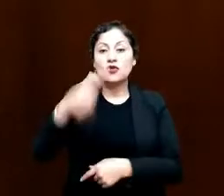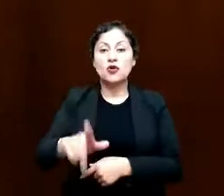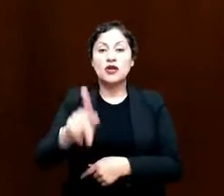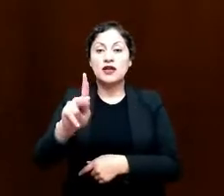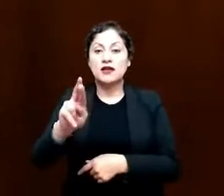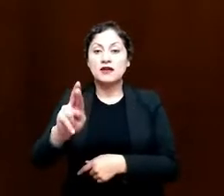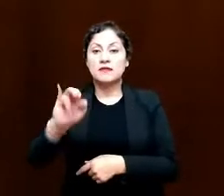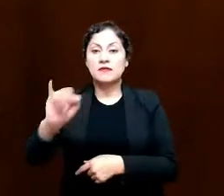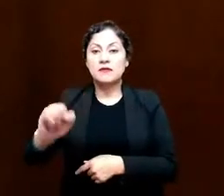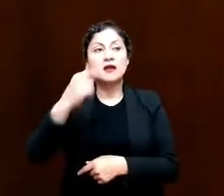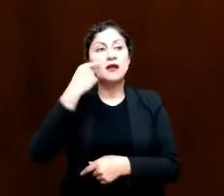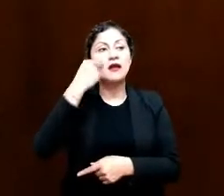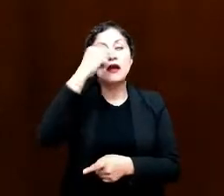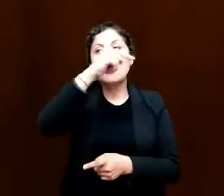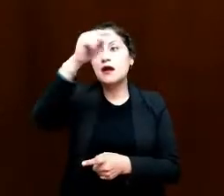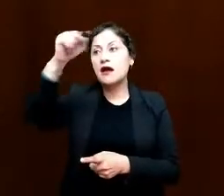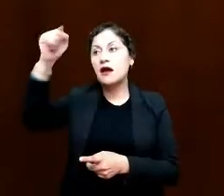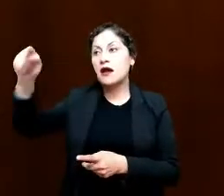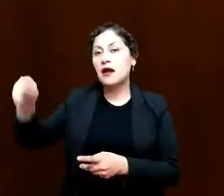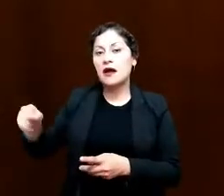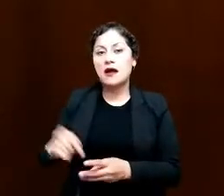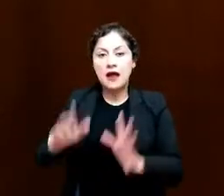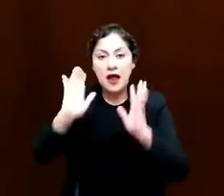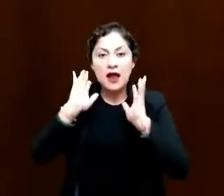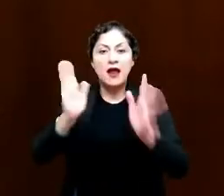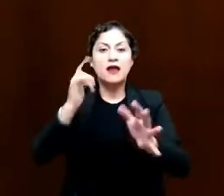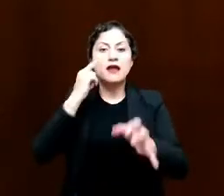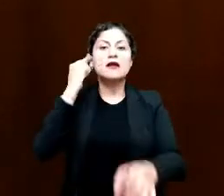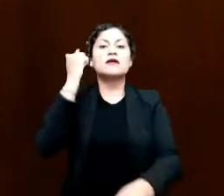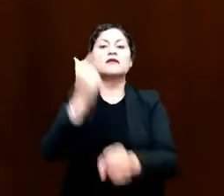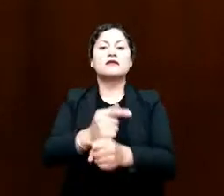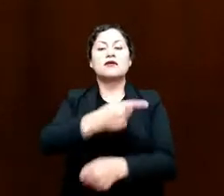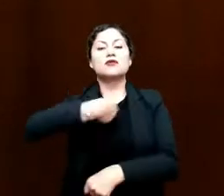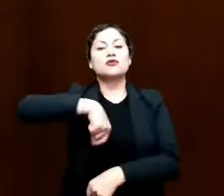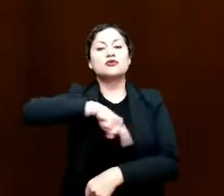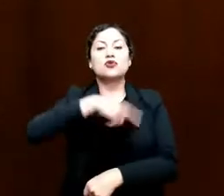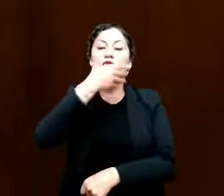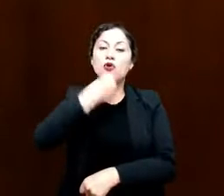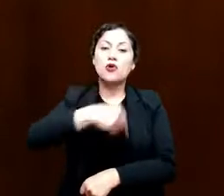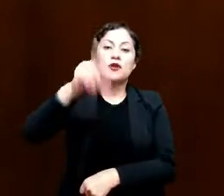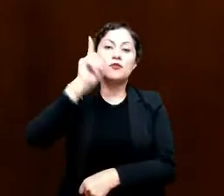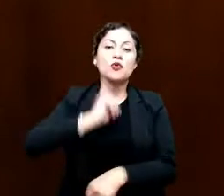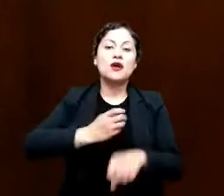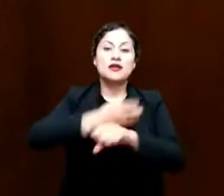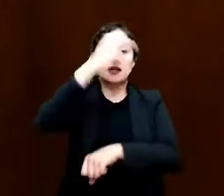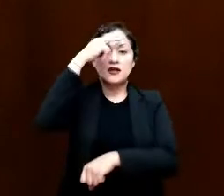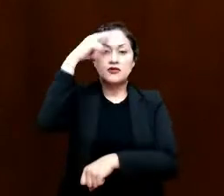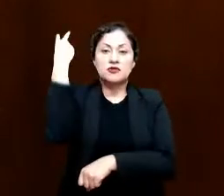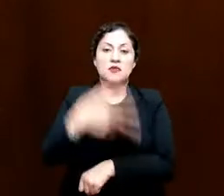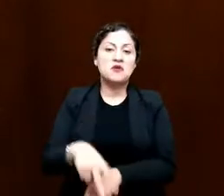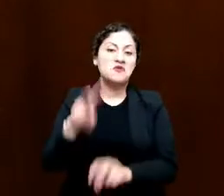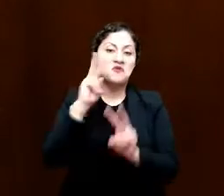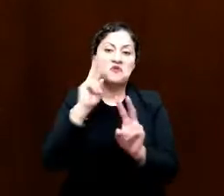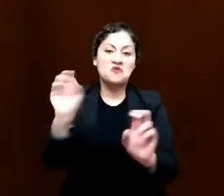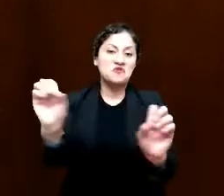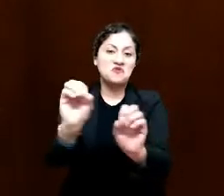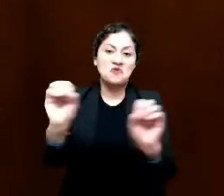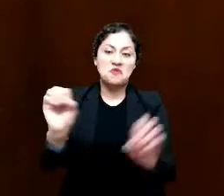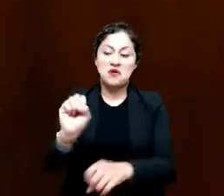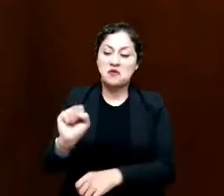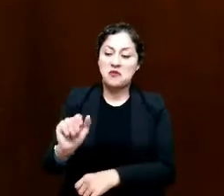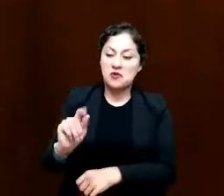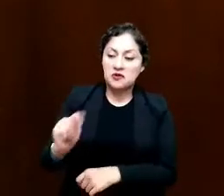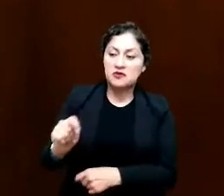espacio social Las y los mexiquenses no vemos los beneficios de que el SAT le ayudar al gobierno local